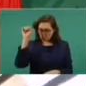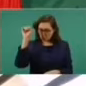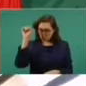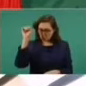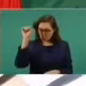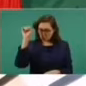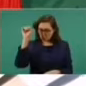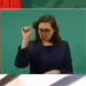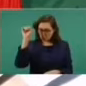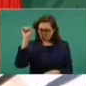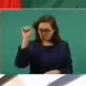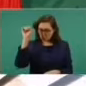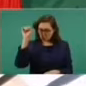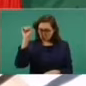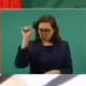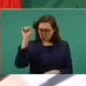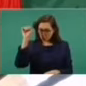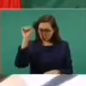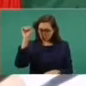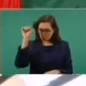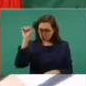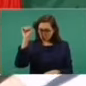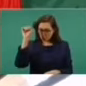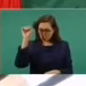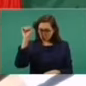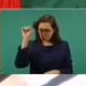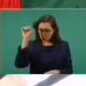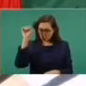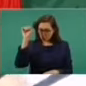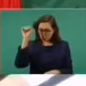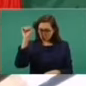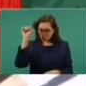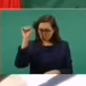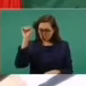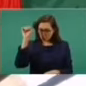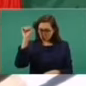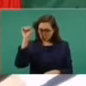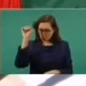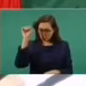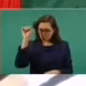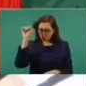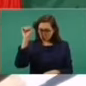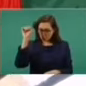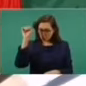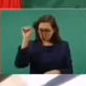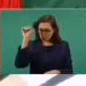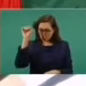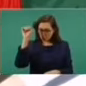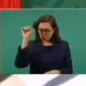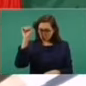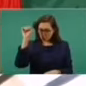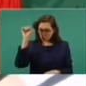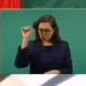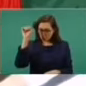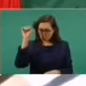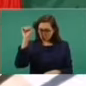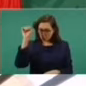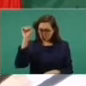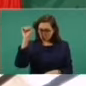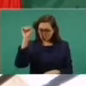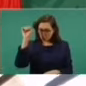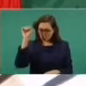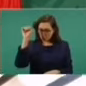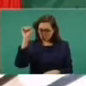dices y así sucesivamente, porque nos llevaríamos bastante tiempo en estar diciendo nuestros argumentos,